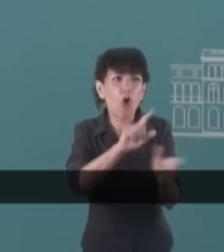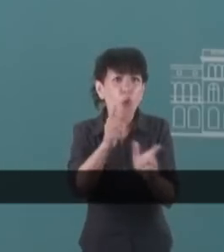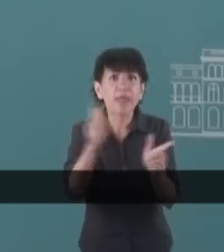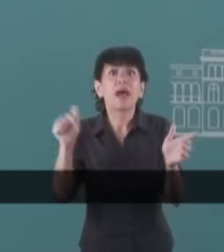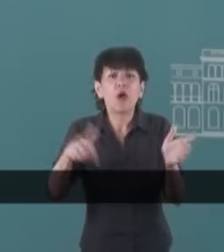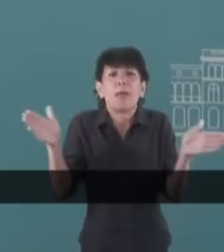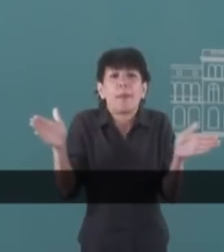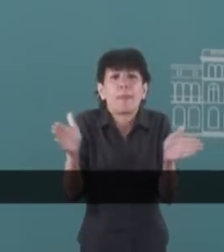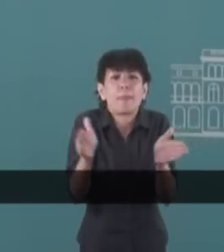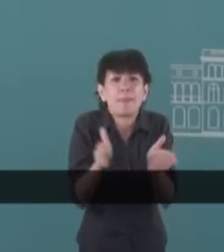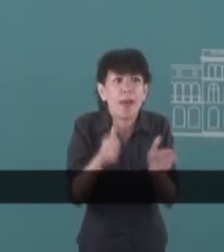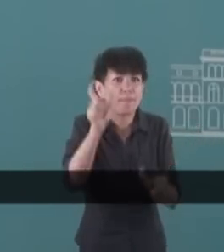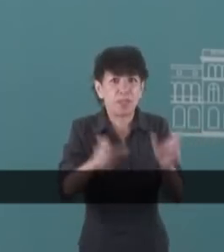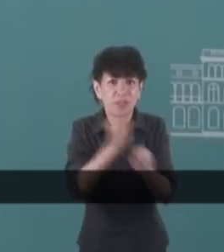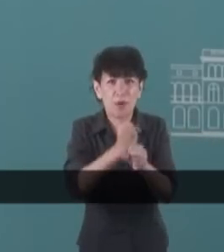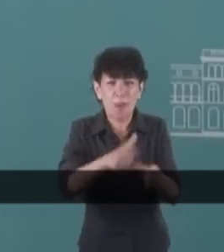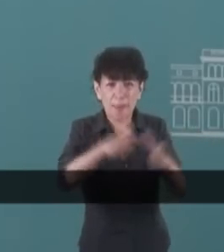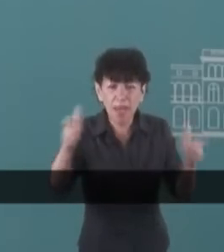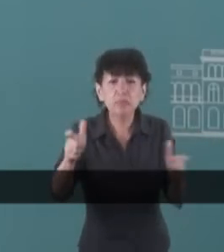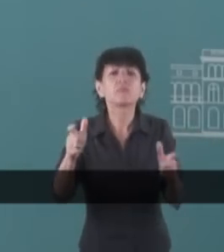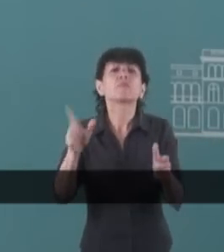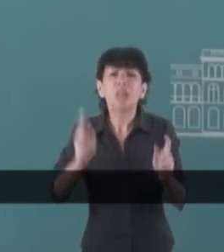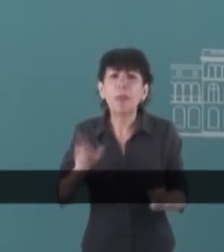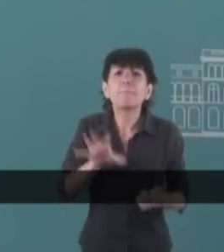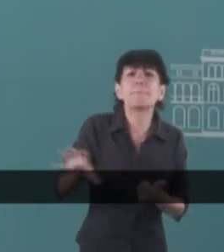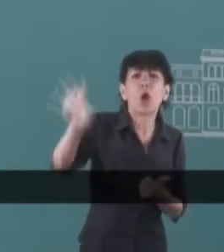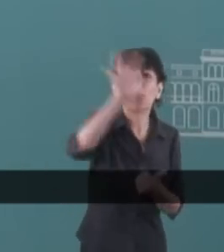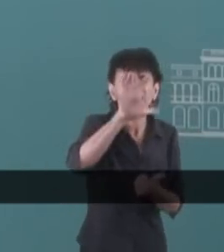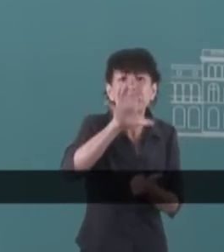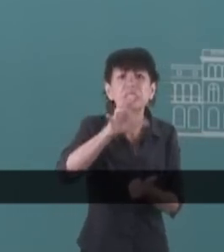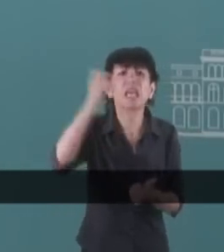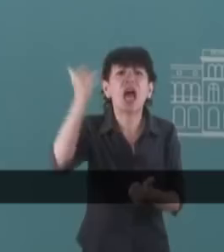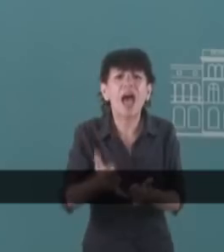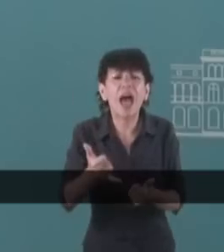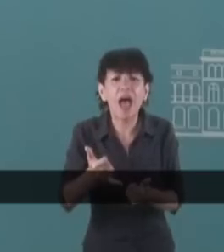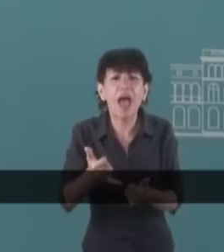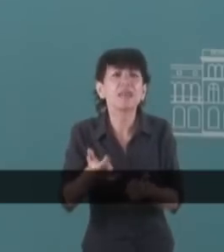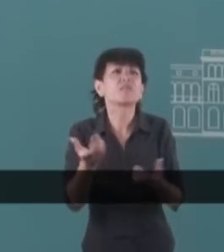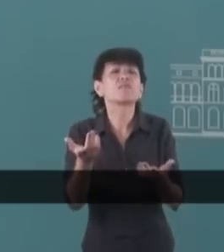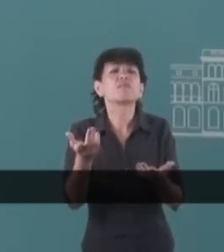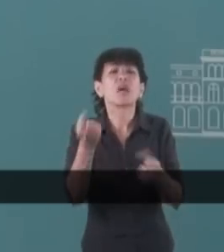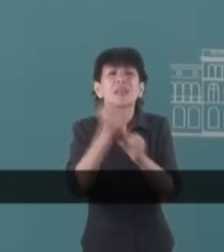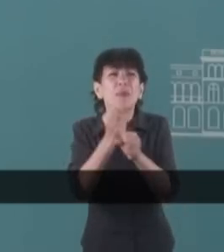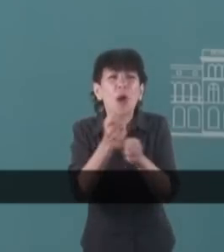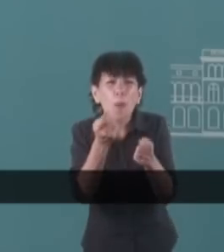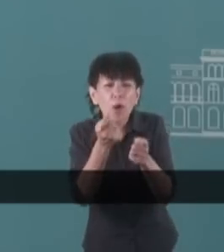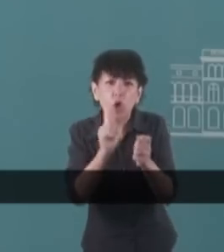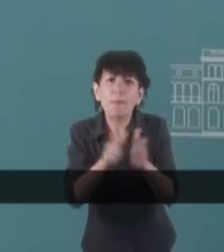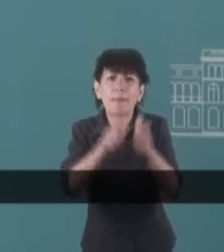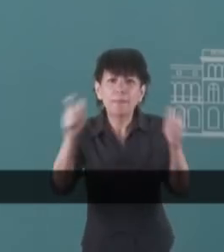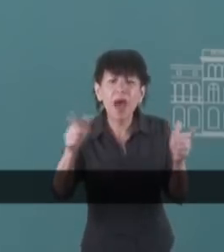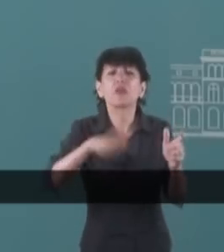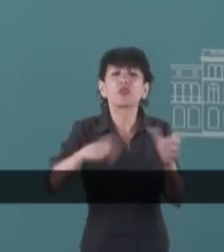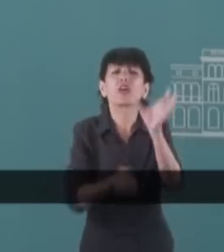casi histórico le diría. Muchísimas provincias en este momento tienen empleos ínfimos, casi difíciles de medir. Hemos creado 500.000 puestos de